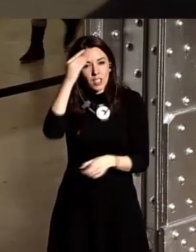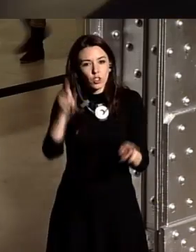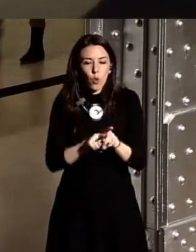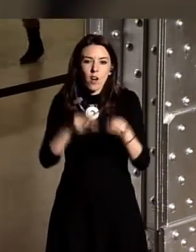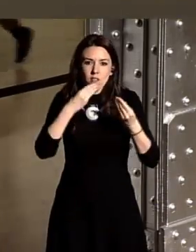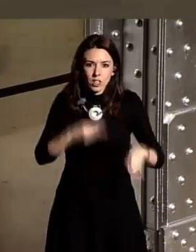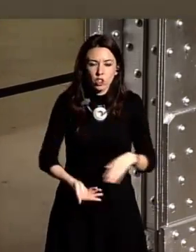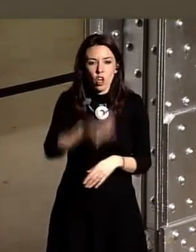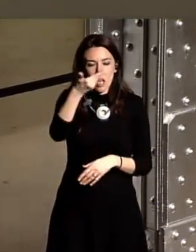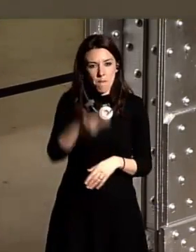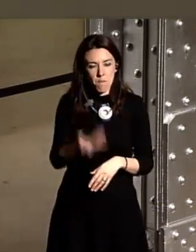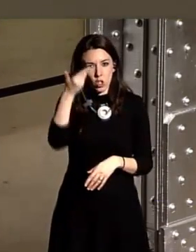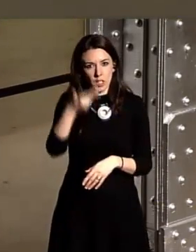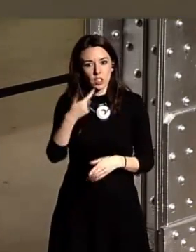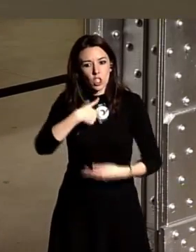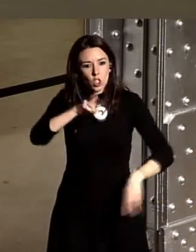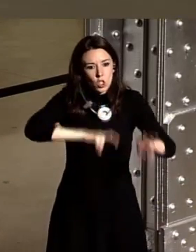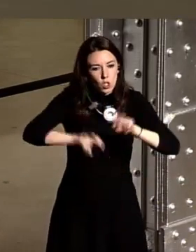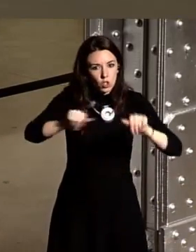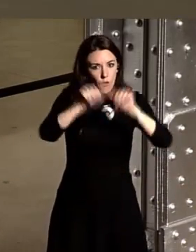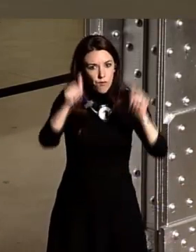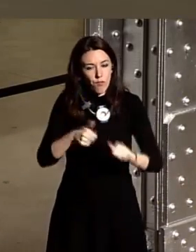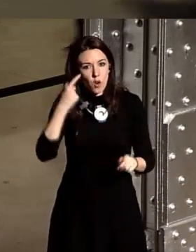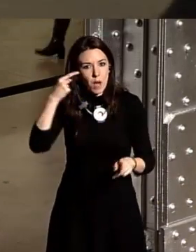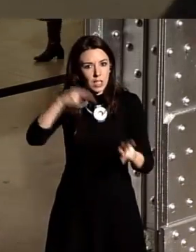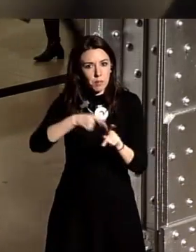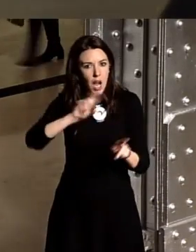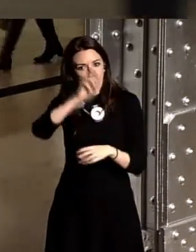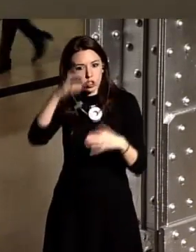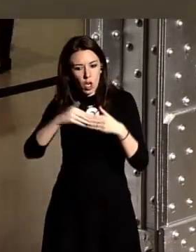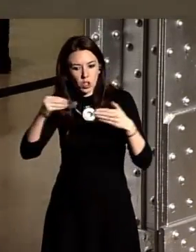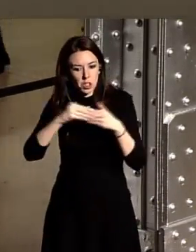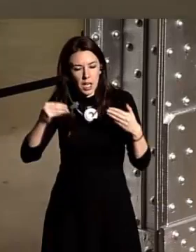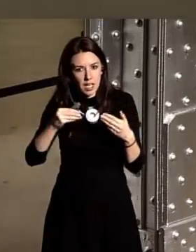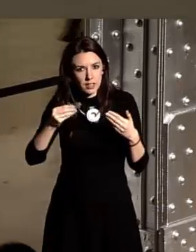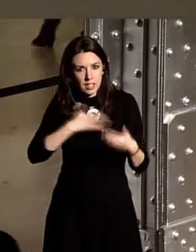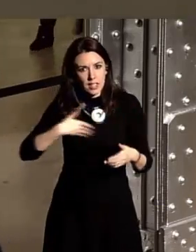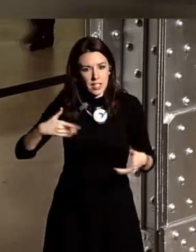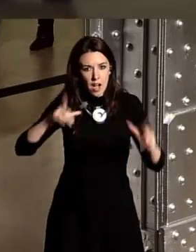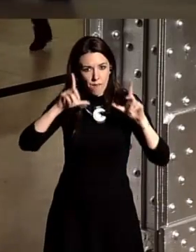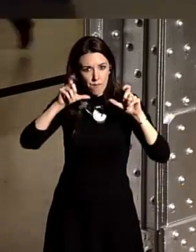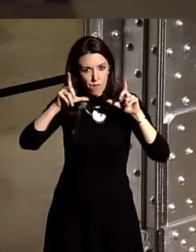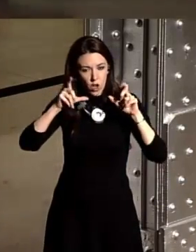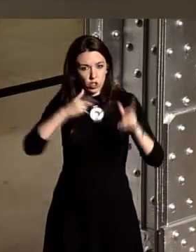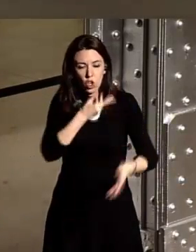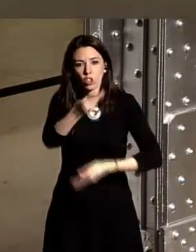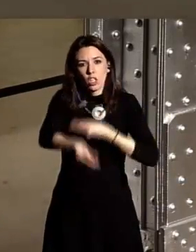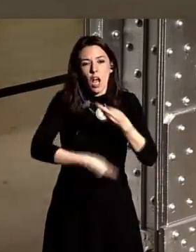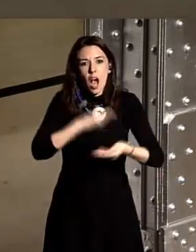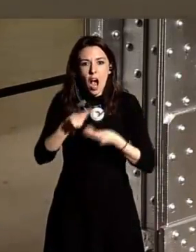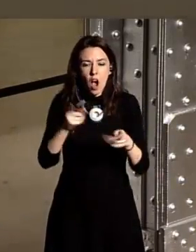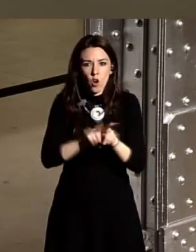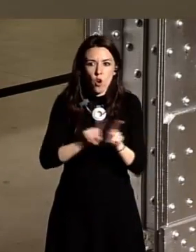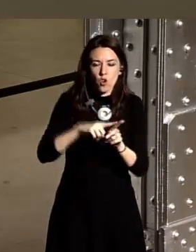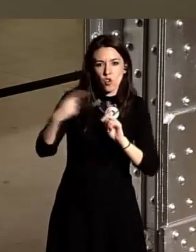historia es muy importante, busco maneras de buscar otros clientes que quieren las fotos y hago un piggyback,